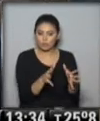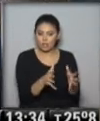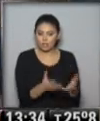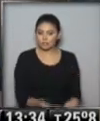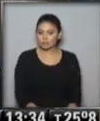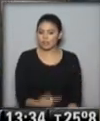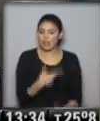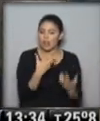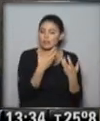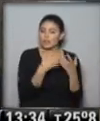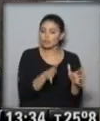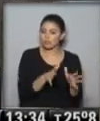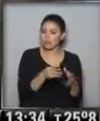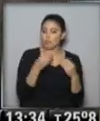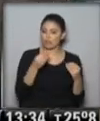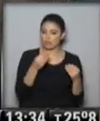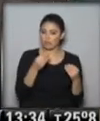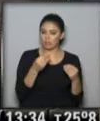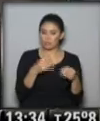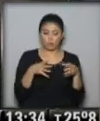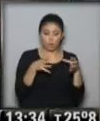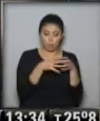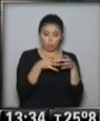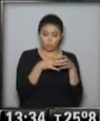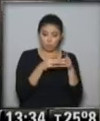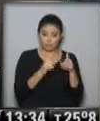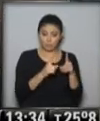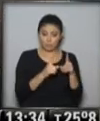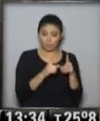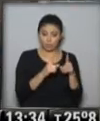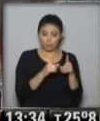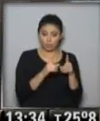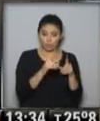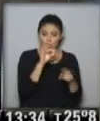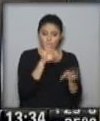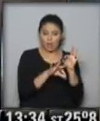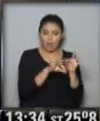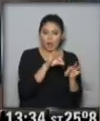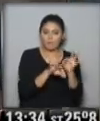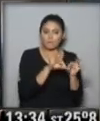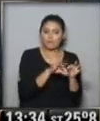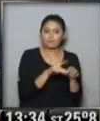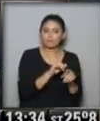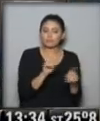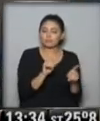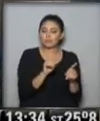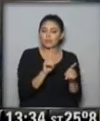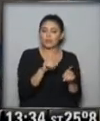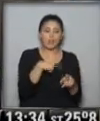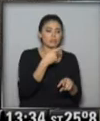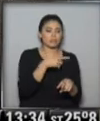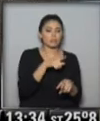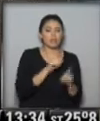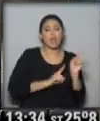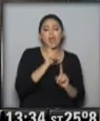renuncia porque sus propios partidarios nos votan no nos responden a digamos a la directiva del partido han votado